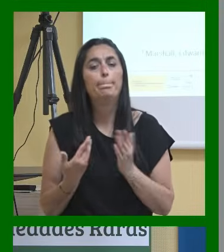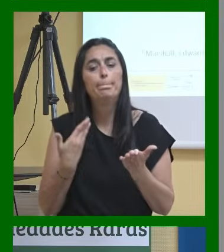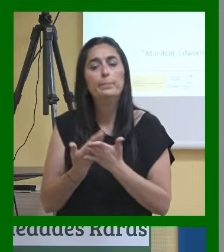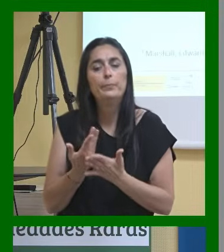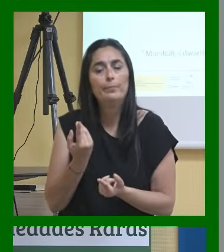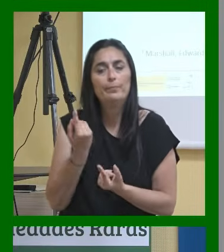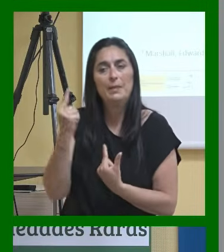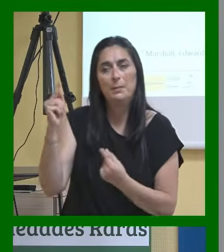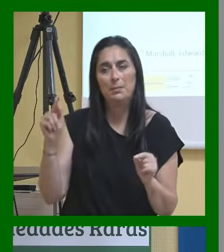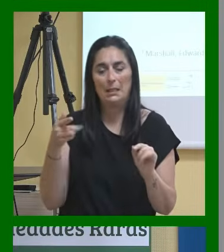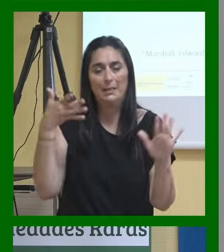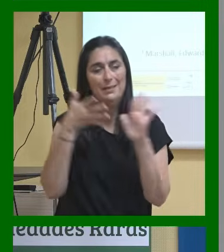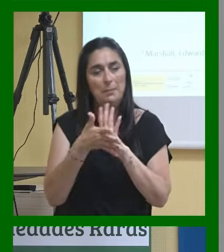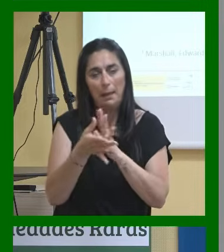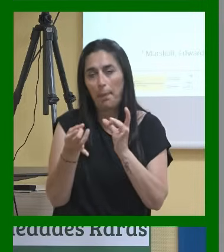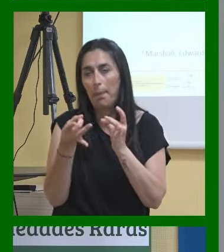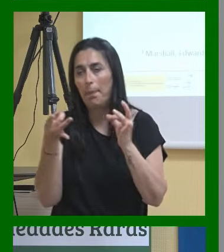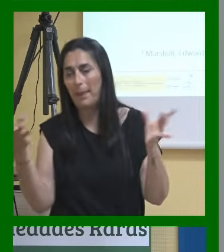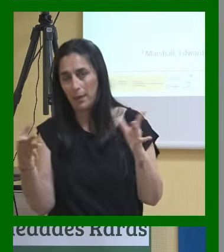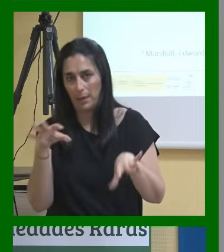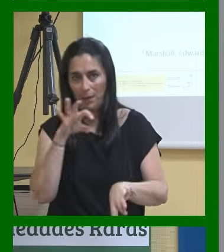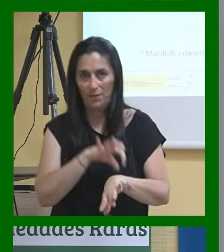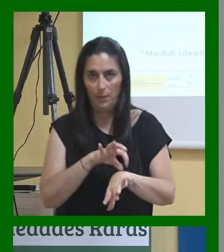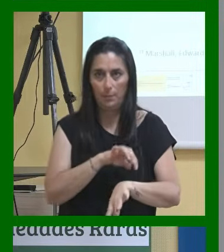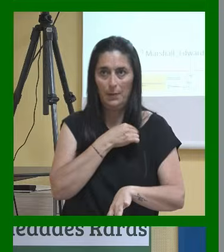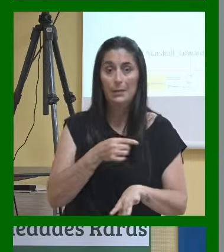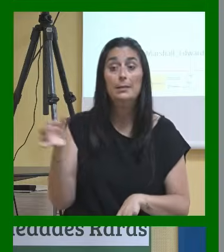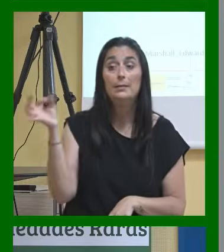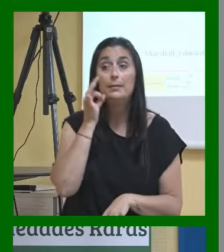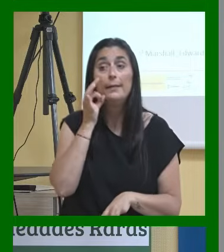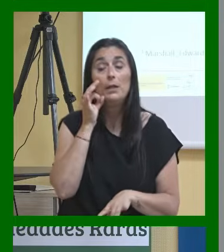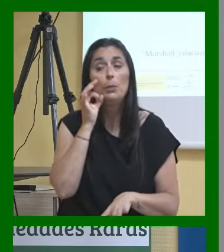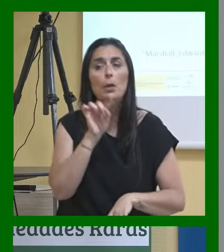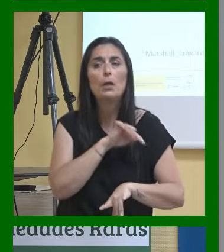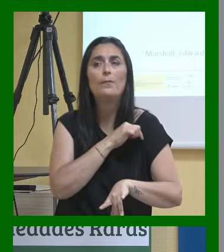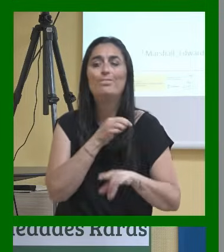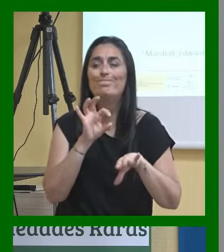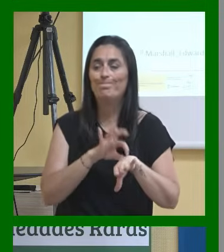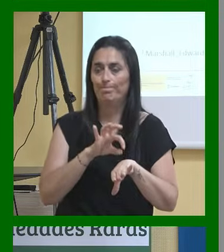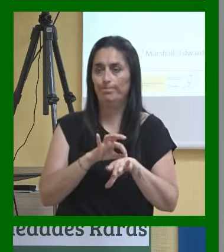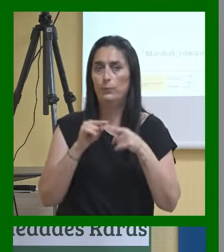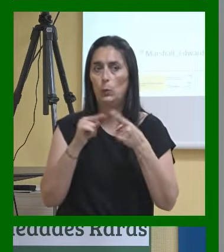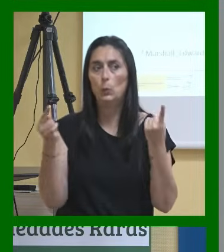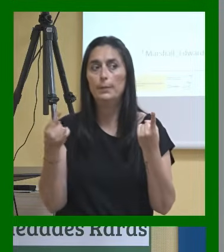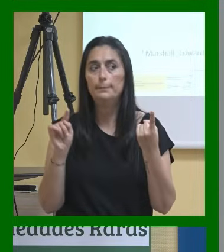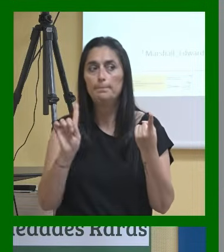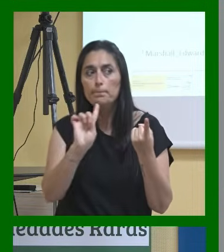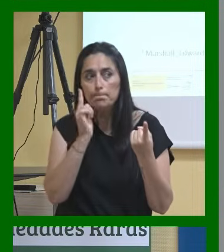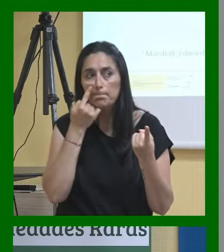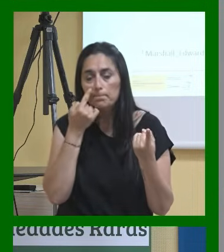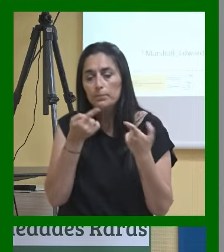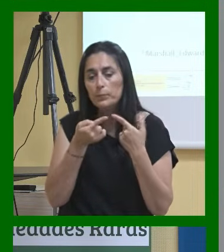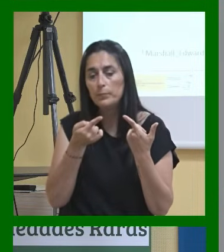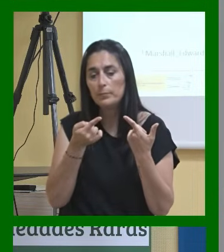qué estamos hablando cuando hablamos de FAPA. El síndrome de FAPA es un síndrome clínico como tal, lo